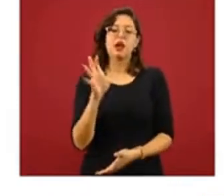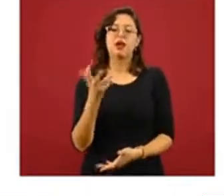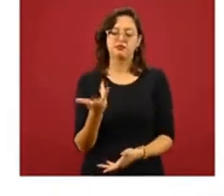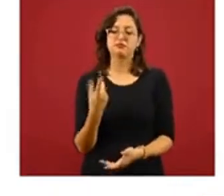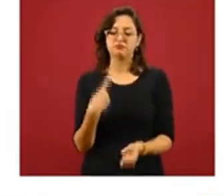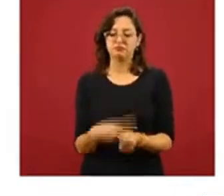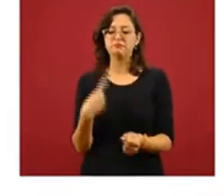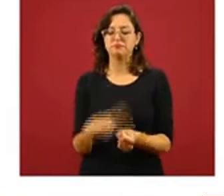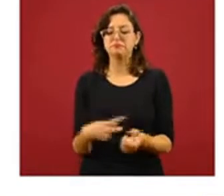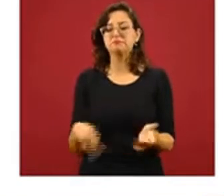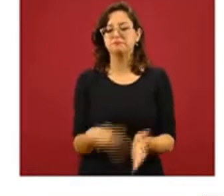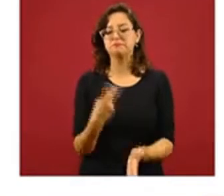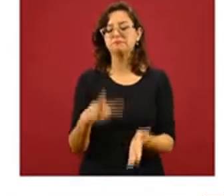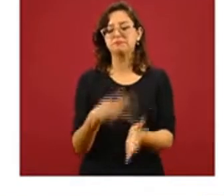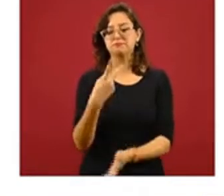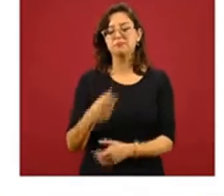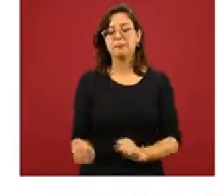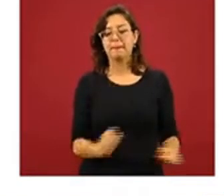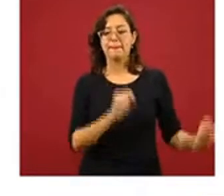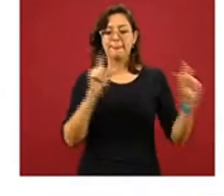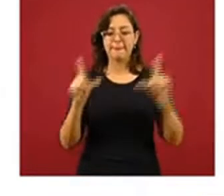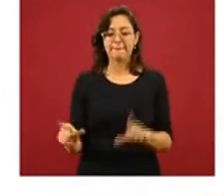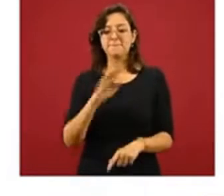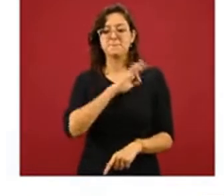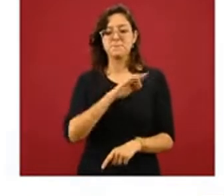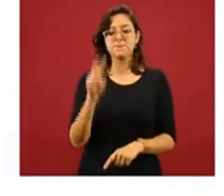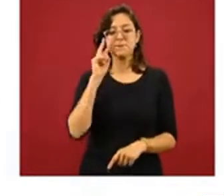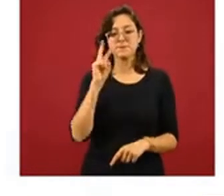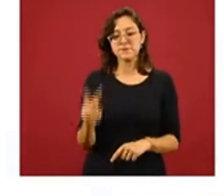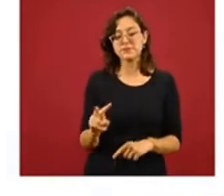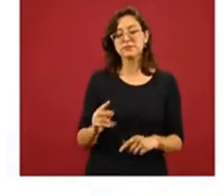en la siguiente diapositiva podemos notar rápidamente en las